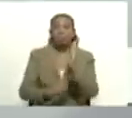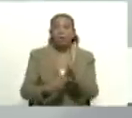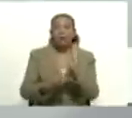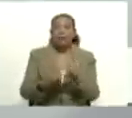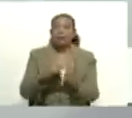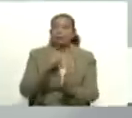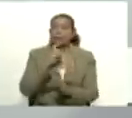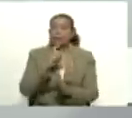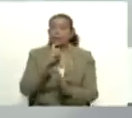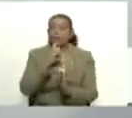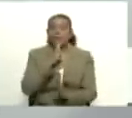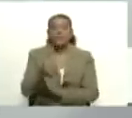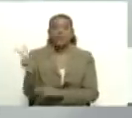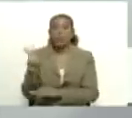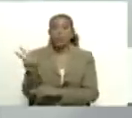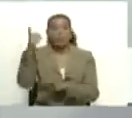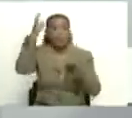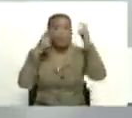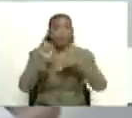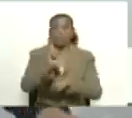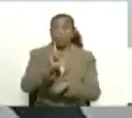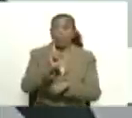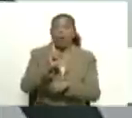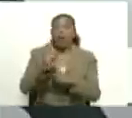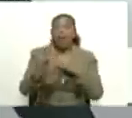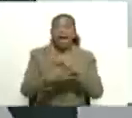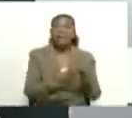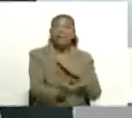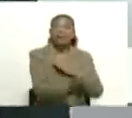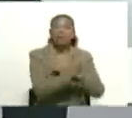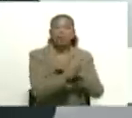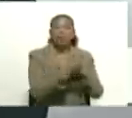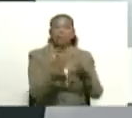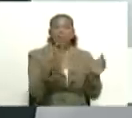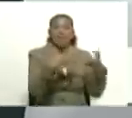país, no el chavismo.